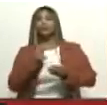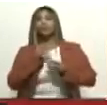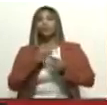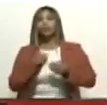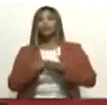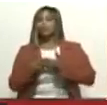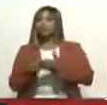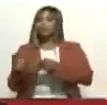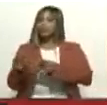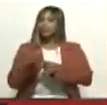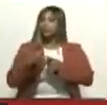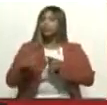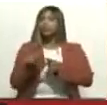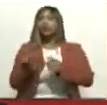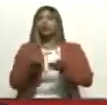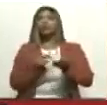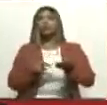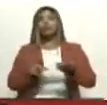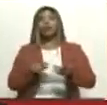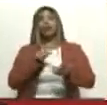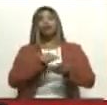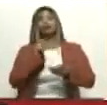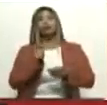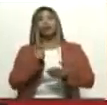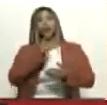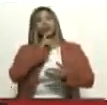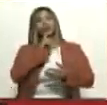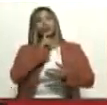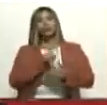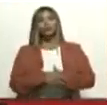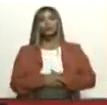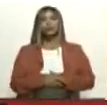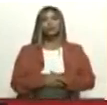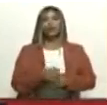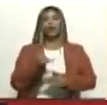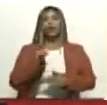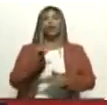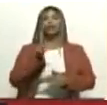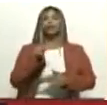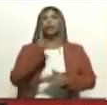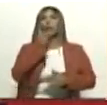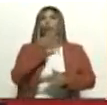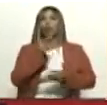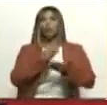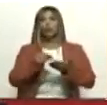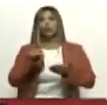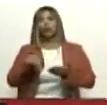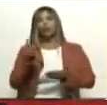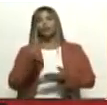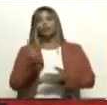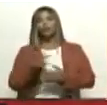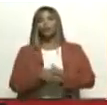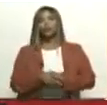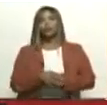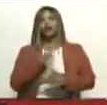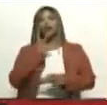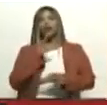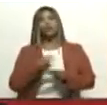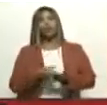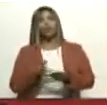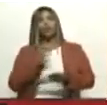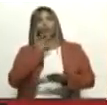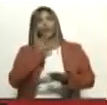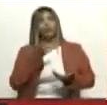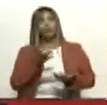lectores. Correcto. Es decir, y es una tarea muy ardua. Tenemos muy buenos escritores aquí en Venezuela que, la verdad, por